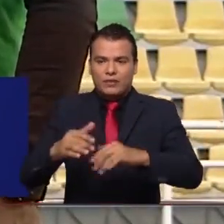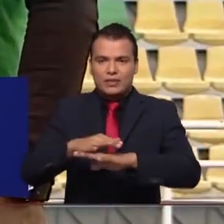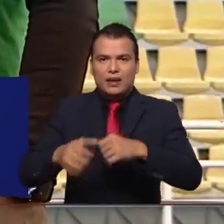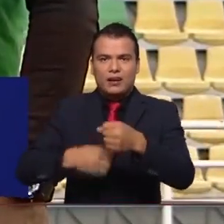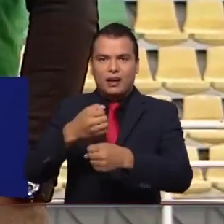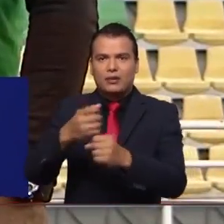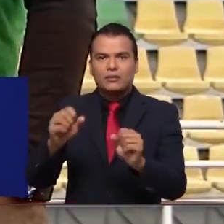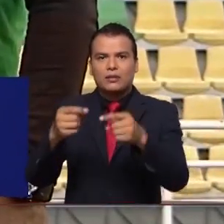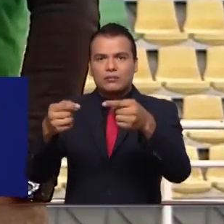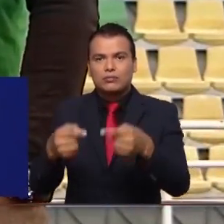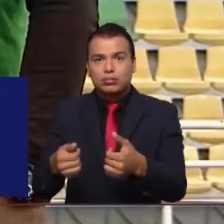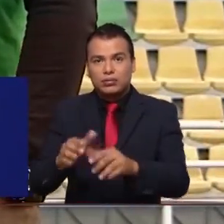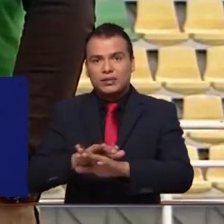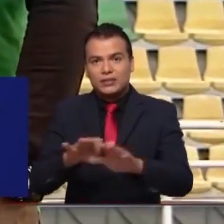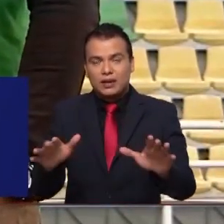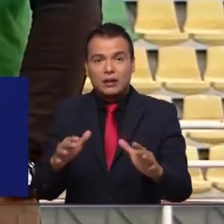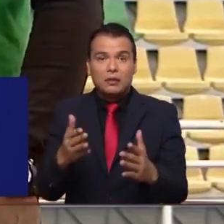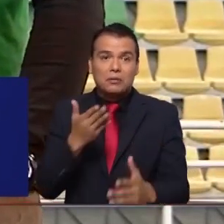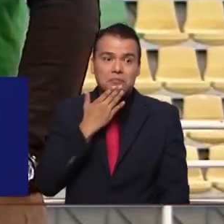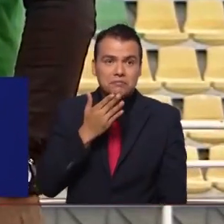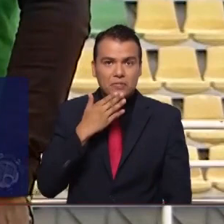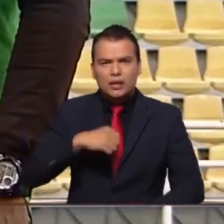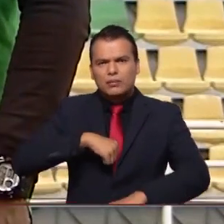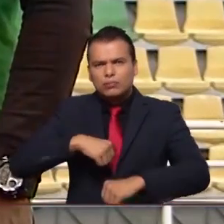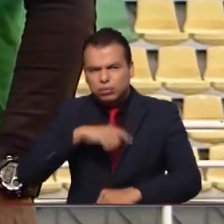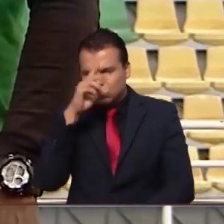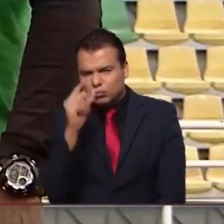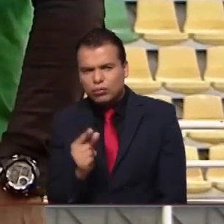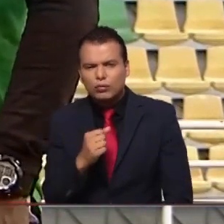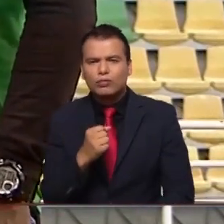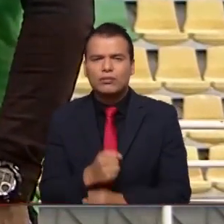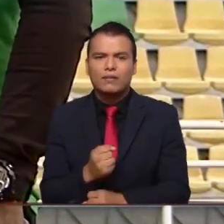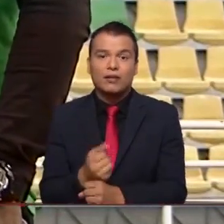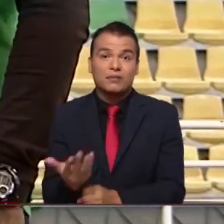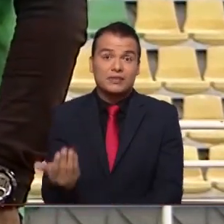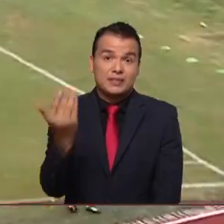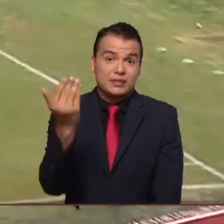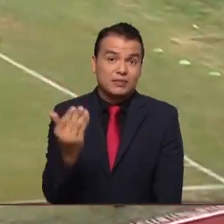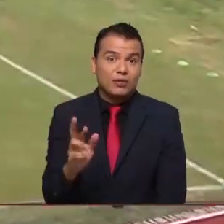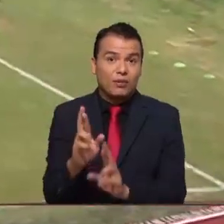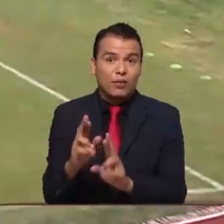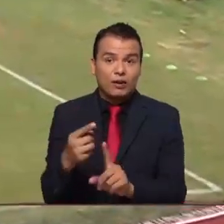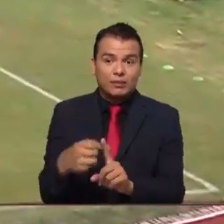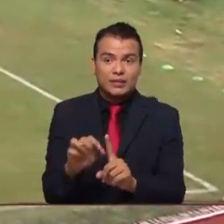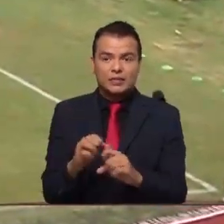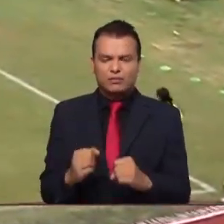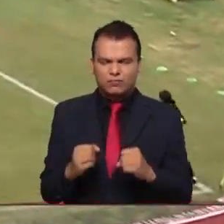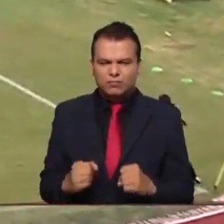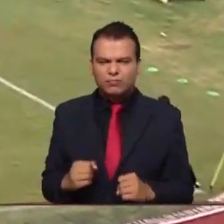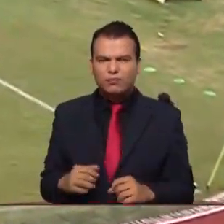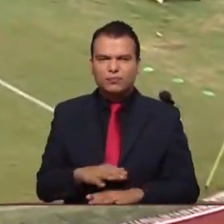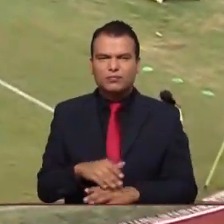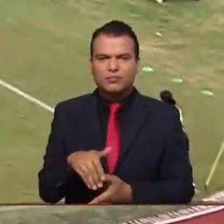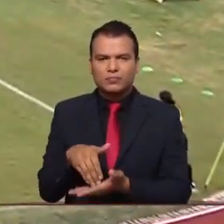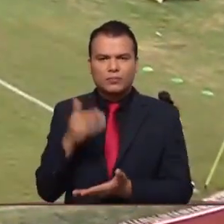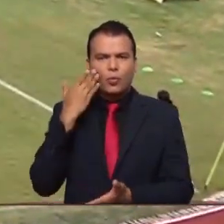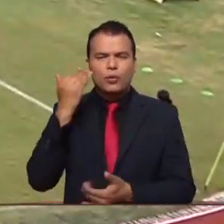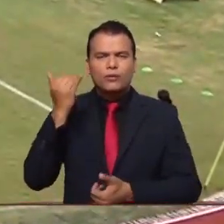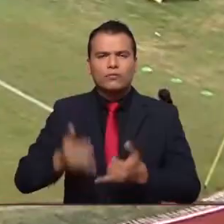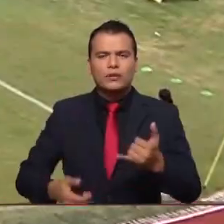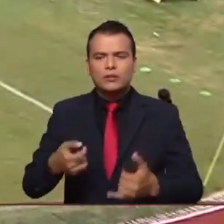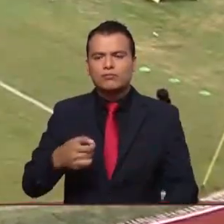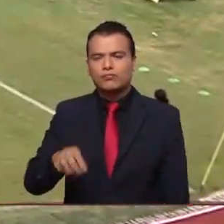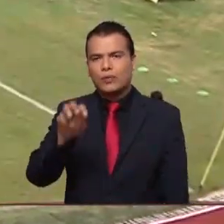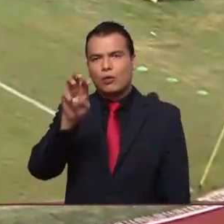bien, irse con un buen trabajo físico a sus casas para poder llegar bien en enero. El pitazo final se dará a